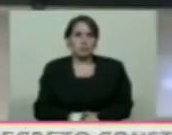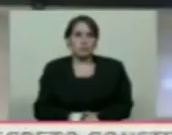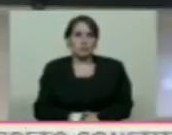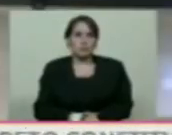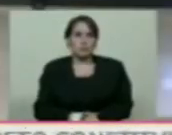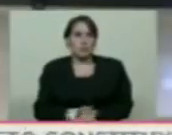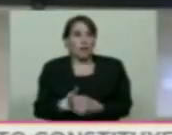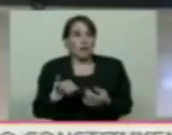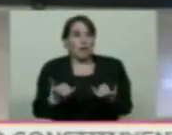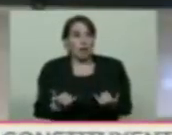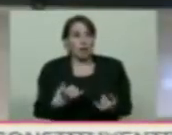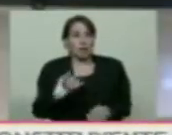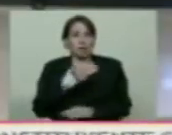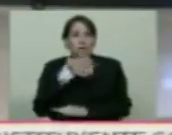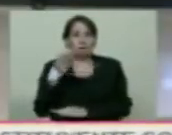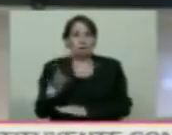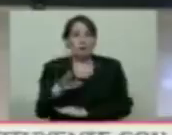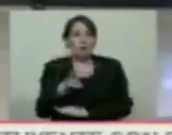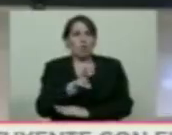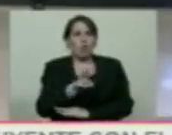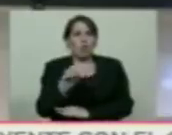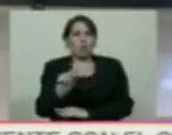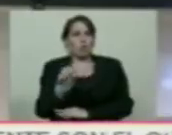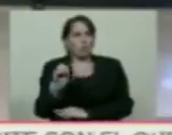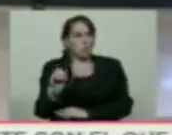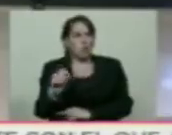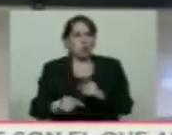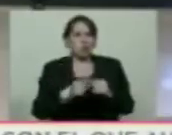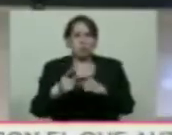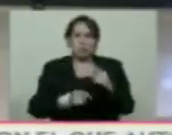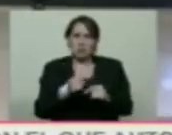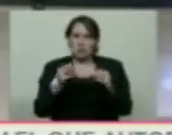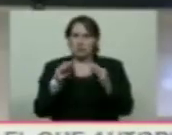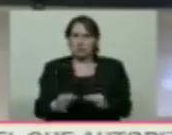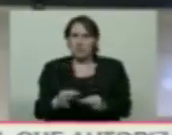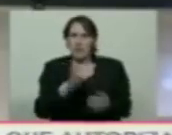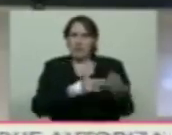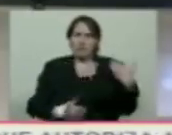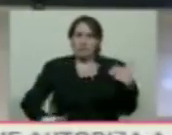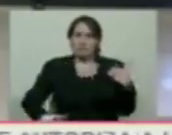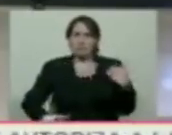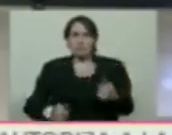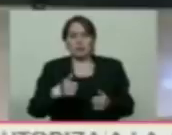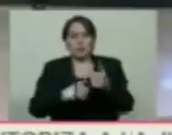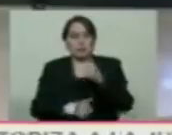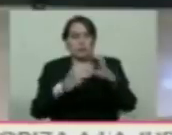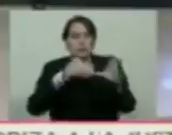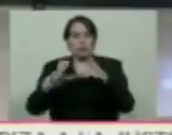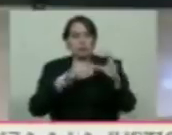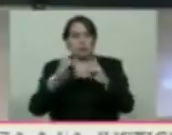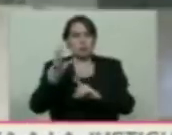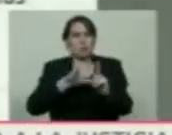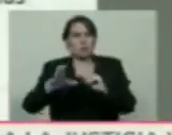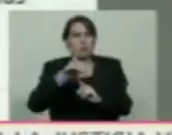Amigos televidentes, ahora nos trasladamos a la plataforma 2.0, específicamente el Twitter oficial del vicepresidente sectorial de Comunicación, Cultura y Turismo,